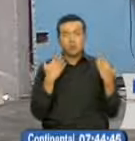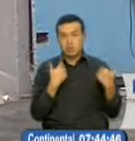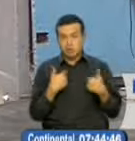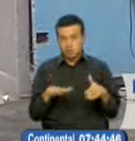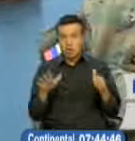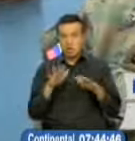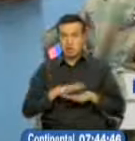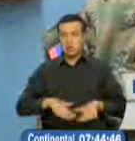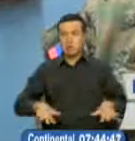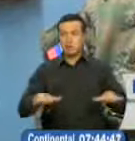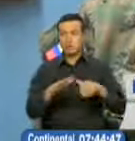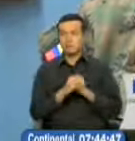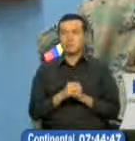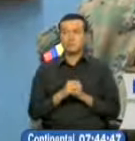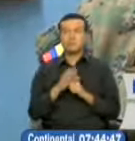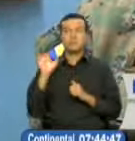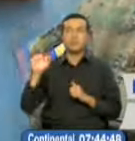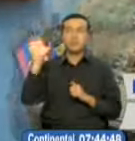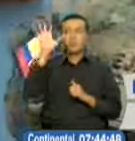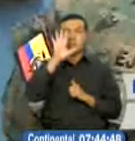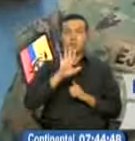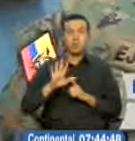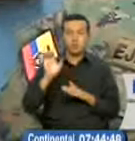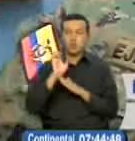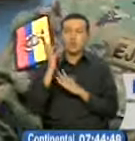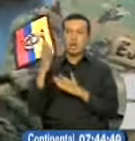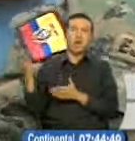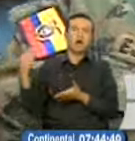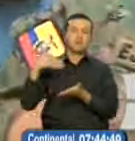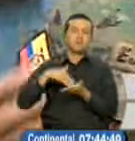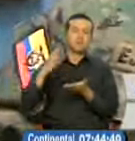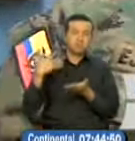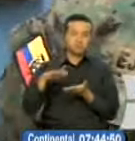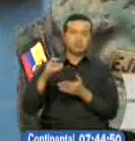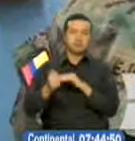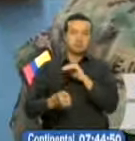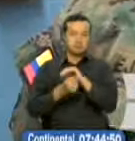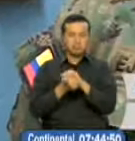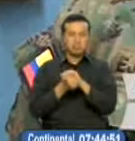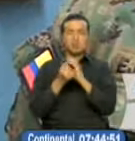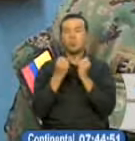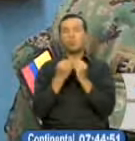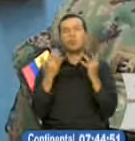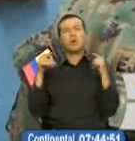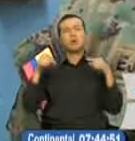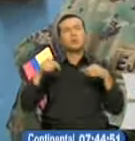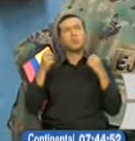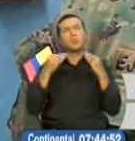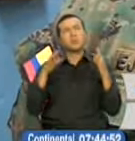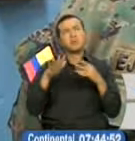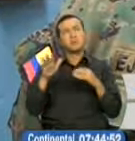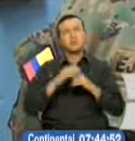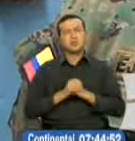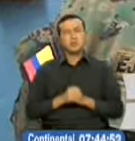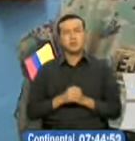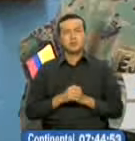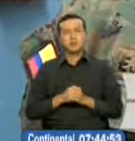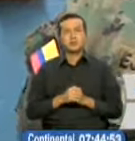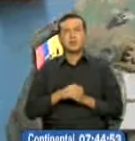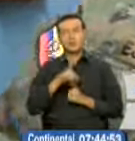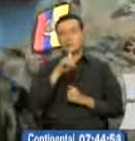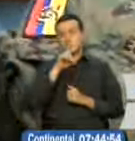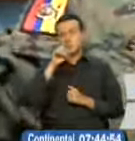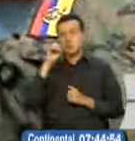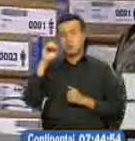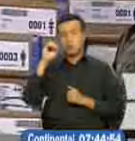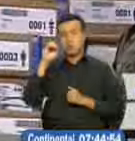este espacio. Al menos de todas las provincias ya llegaron. Está previsto internamente que haya más o menos unos 100